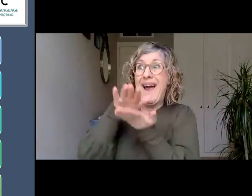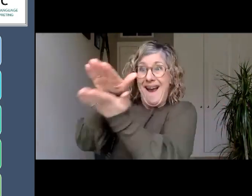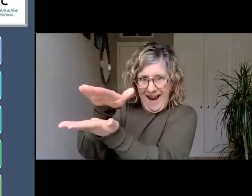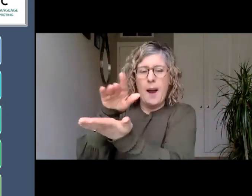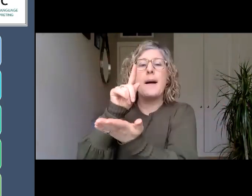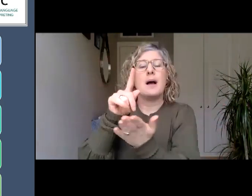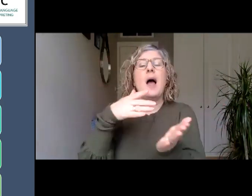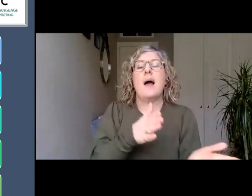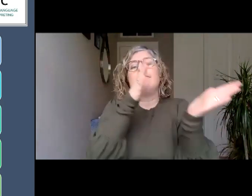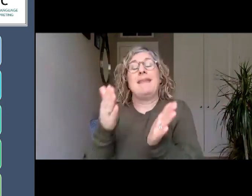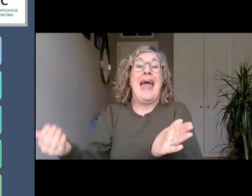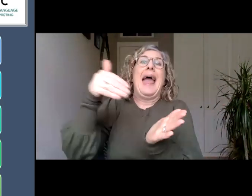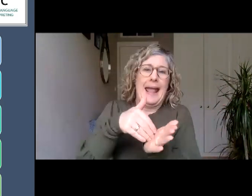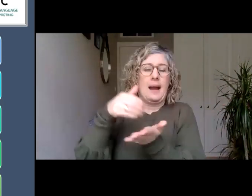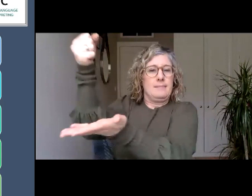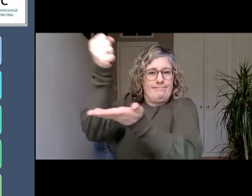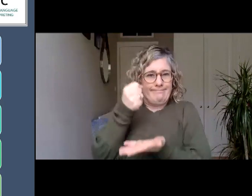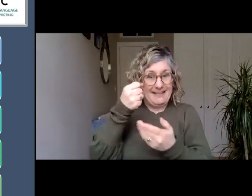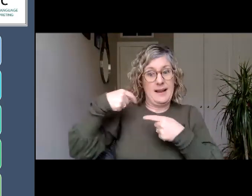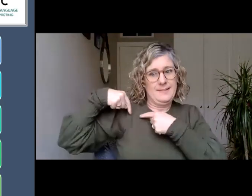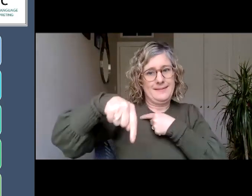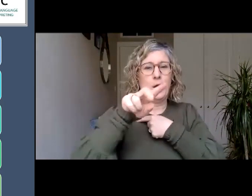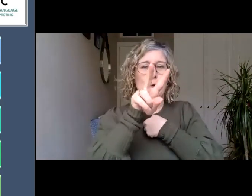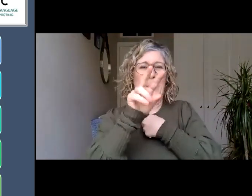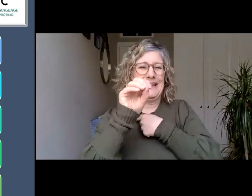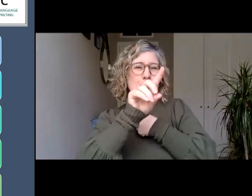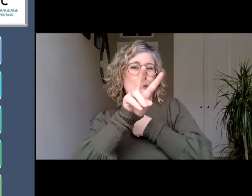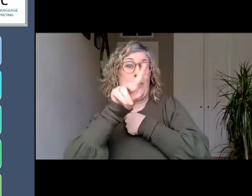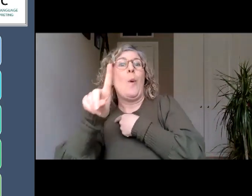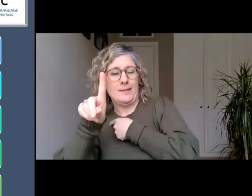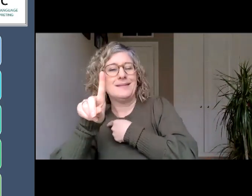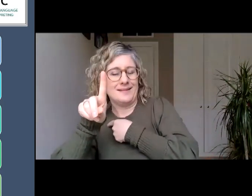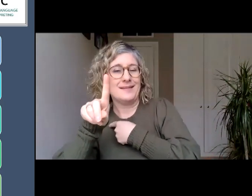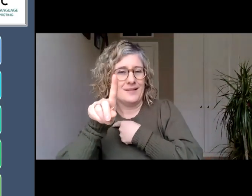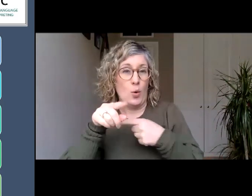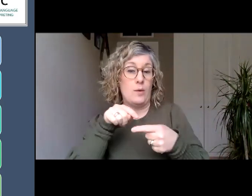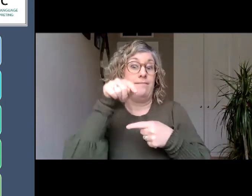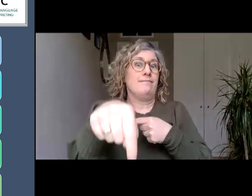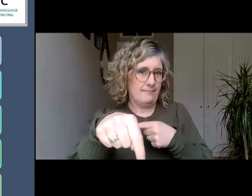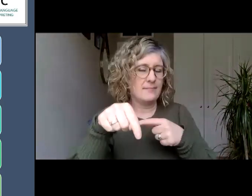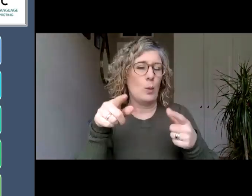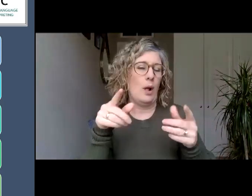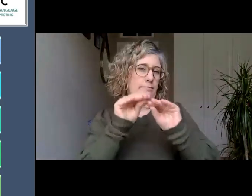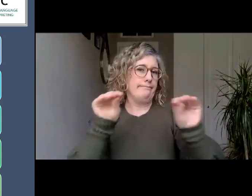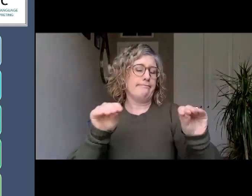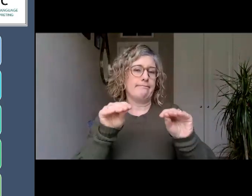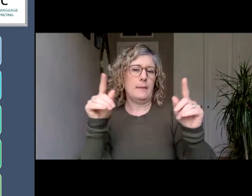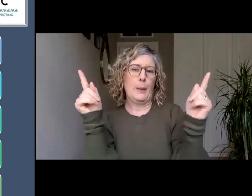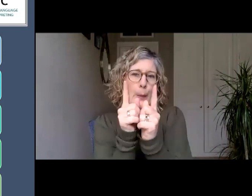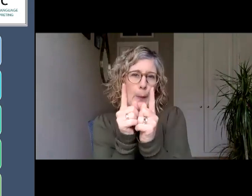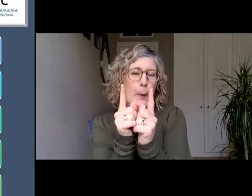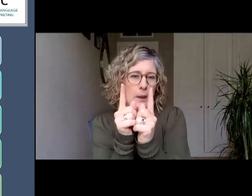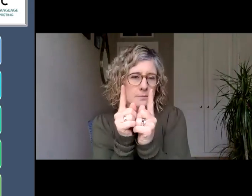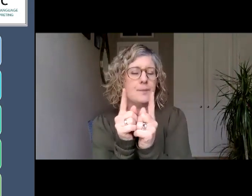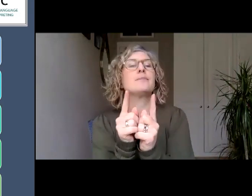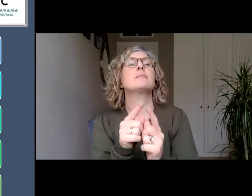espera. Hemos estado en colaboración con SKIC y la comisión para ajustar